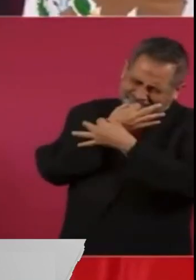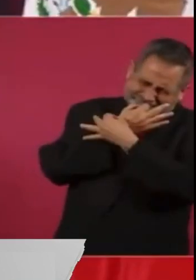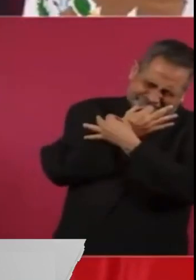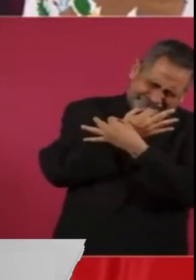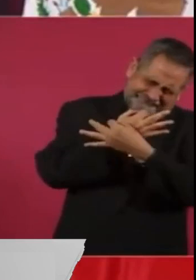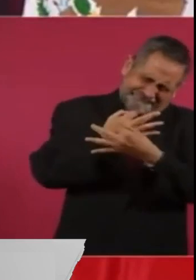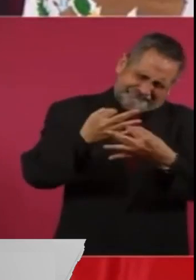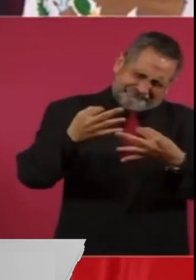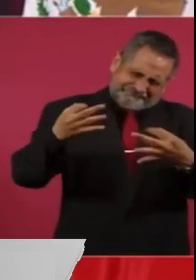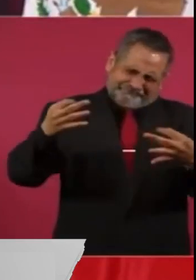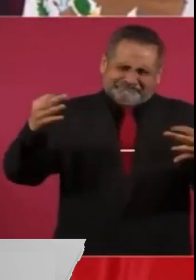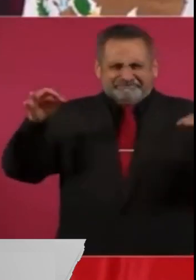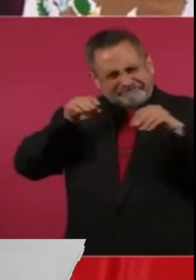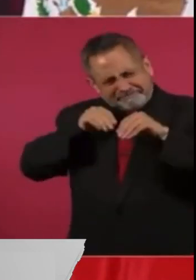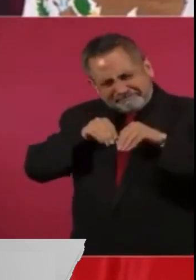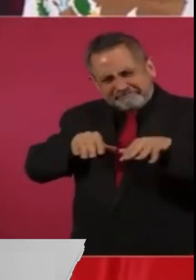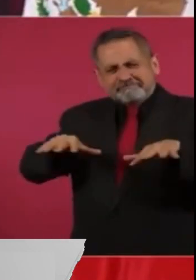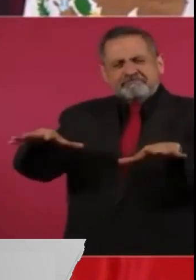masiva.